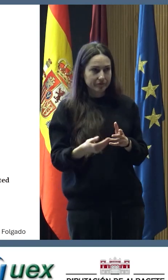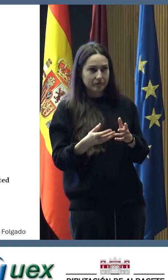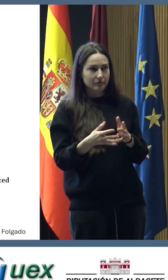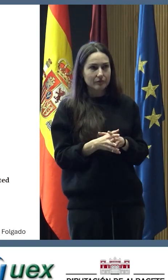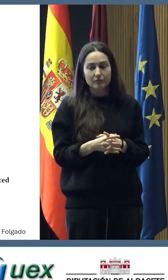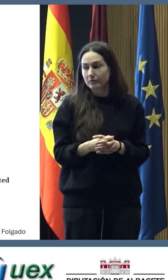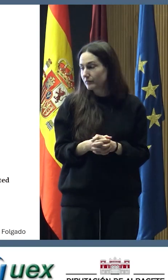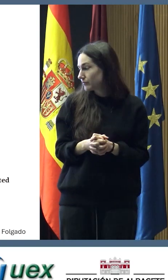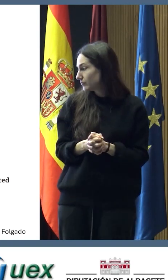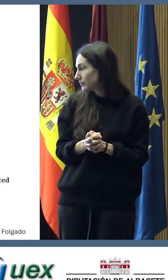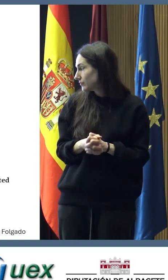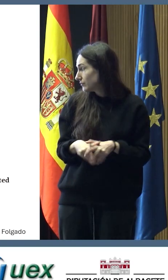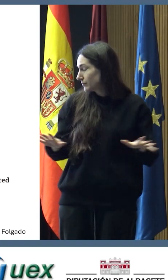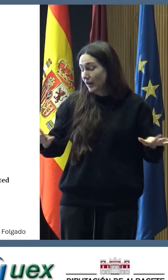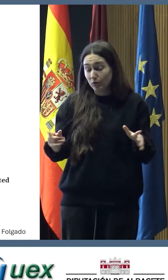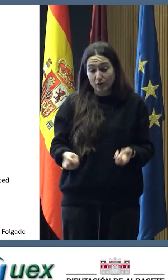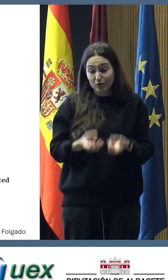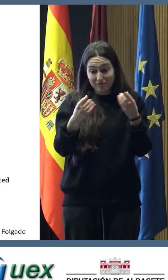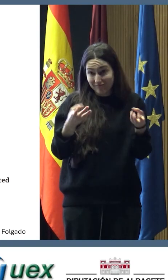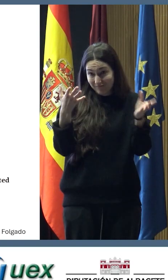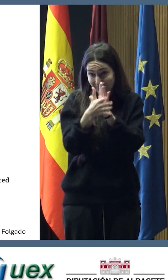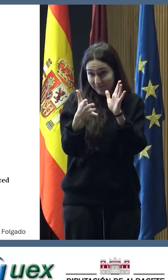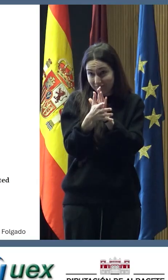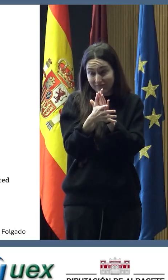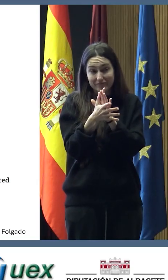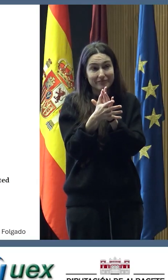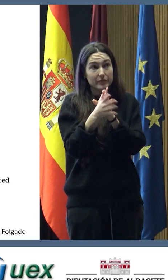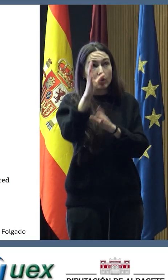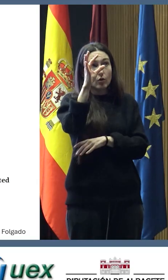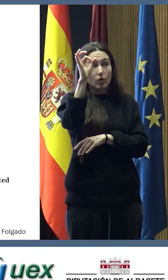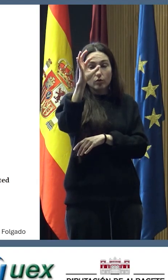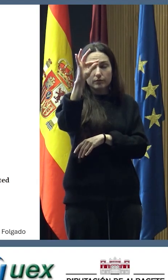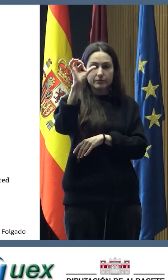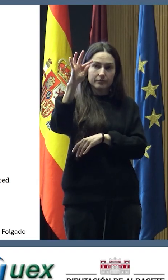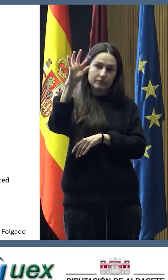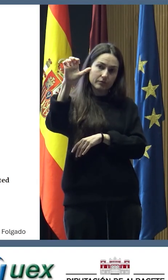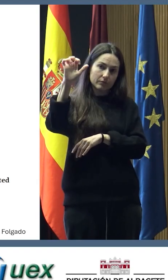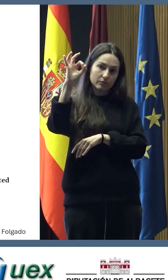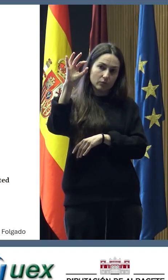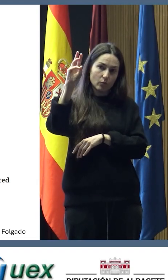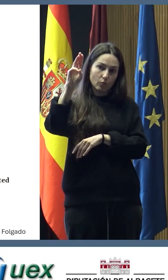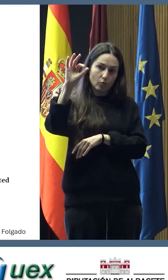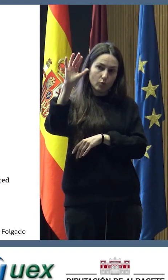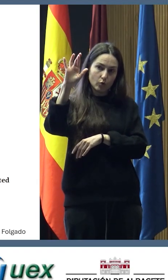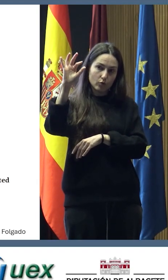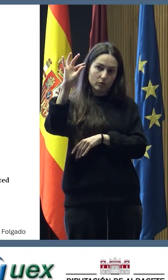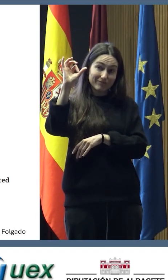tratar, bueno, lo que estoy intentando comentaros. Pero en el caso de la osteoporosis, pues es al